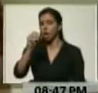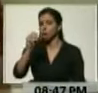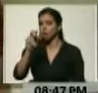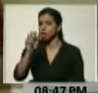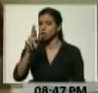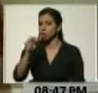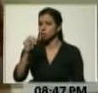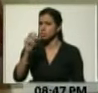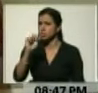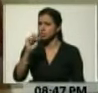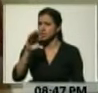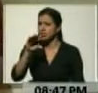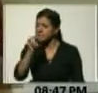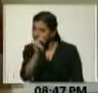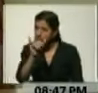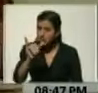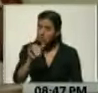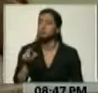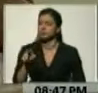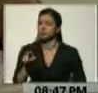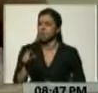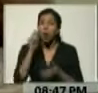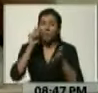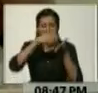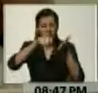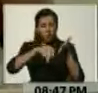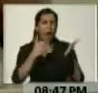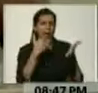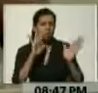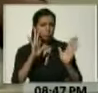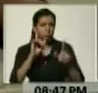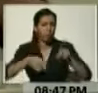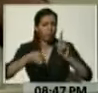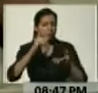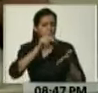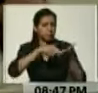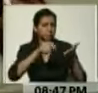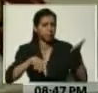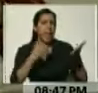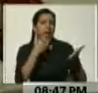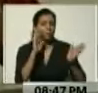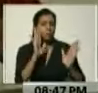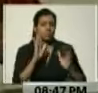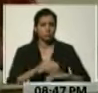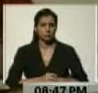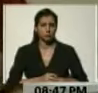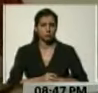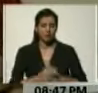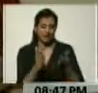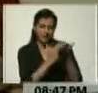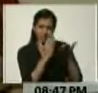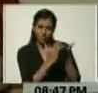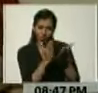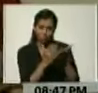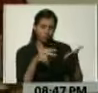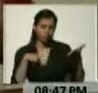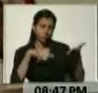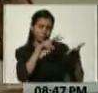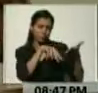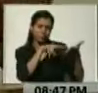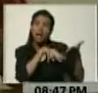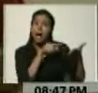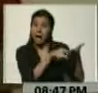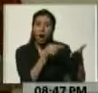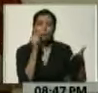León Trotsky escribió por allí en alguno de sus libros, de